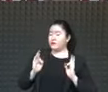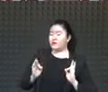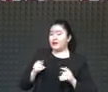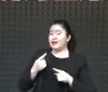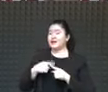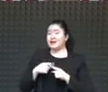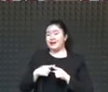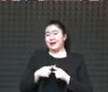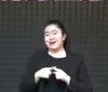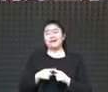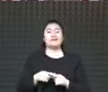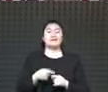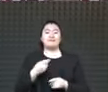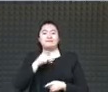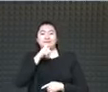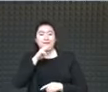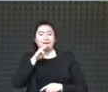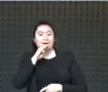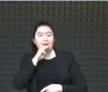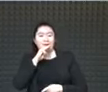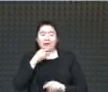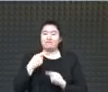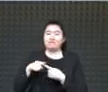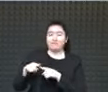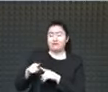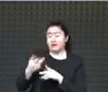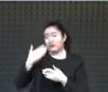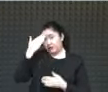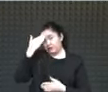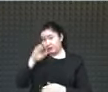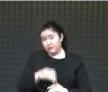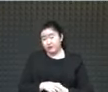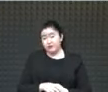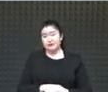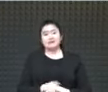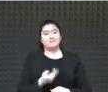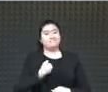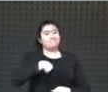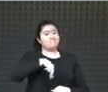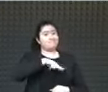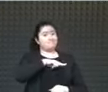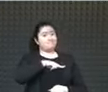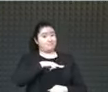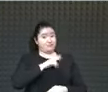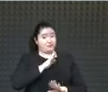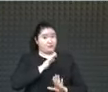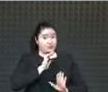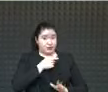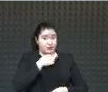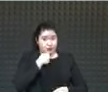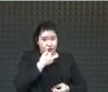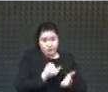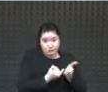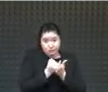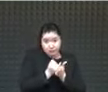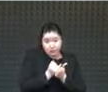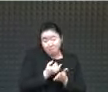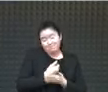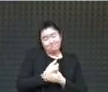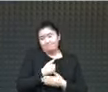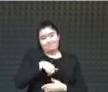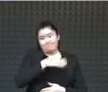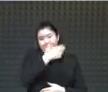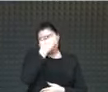los mentores para regresar a las aulas? No nos corresponde a nosotros definir eso, es a COFEPRIS. COFEPRIS tiene con su comité